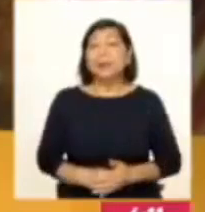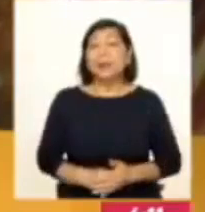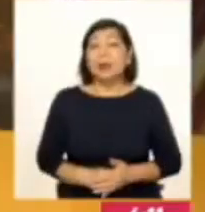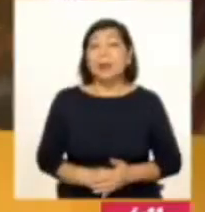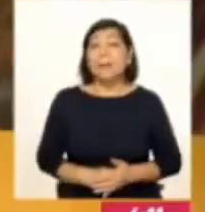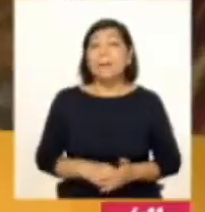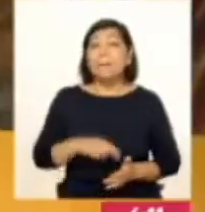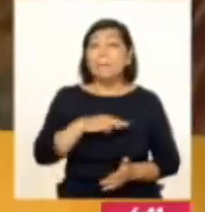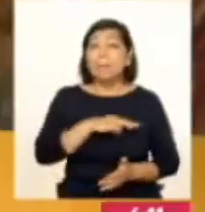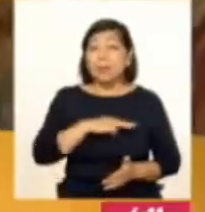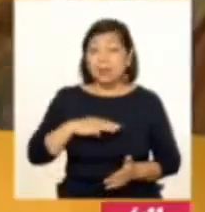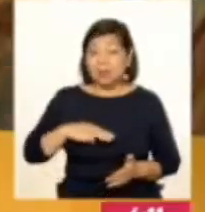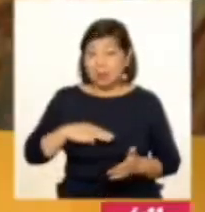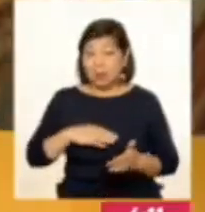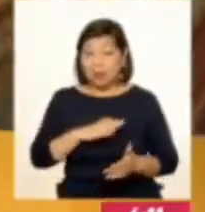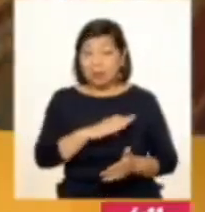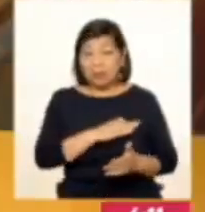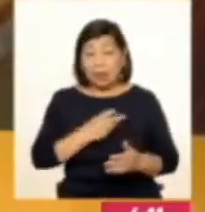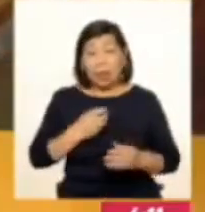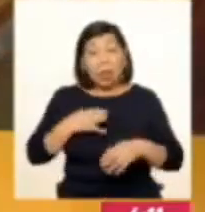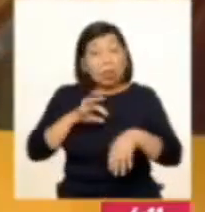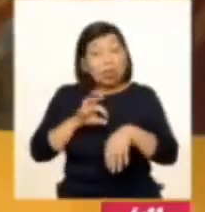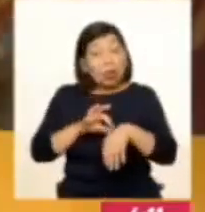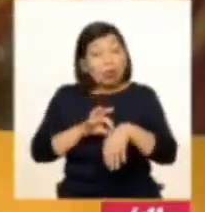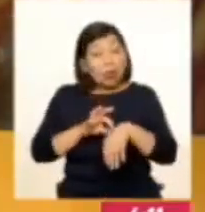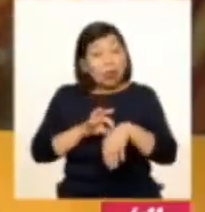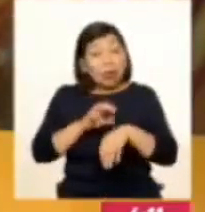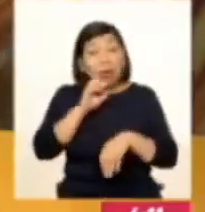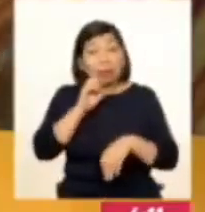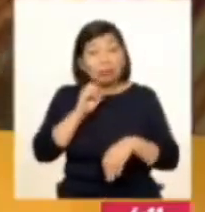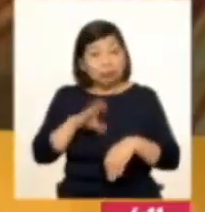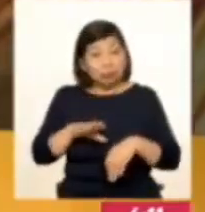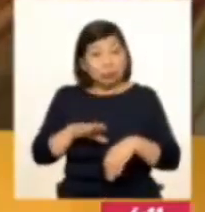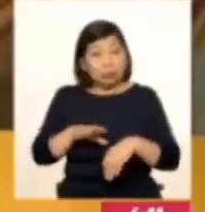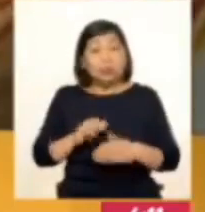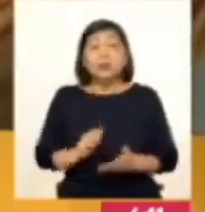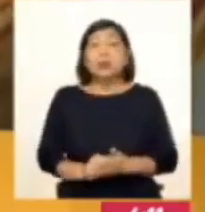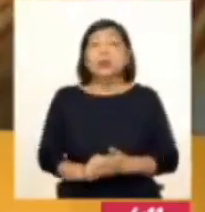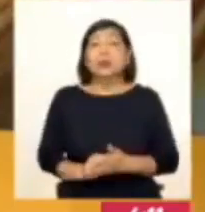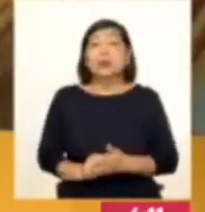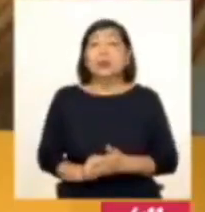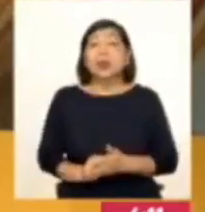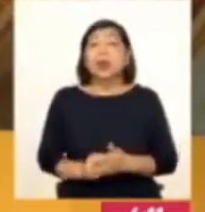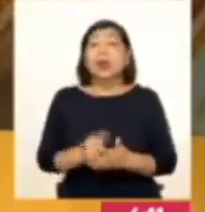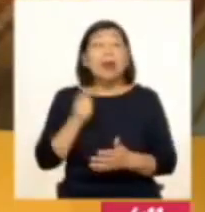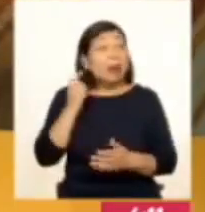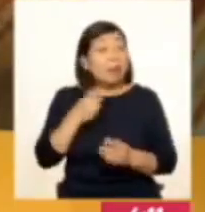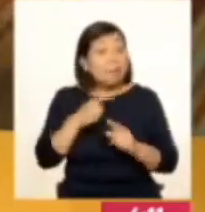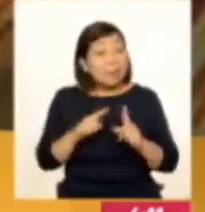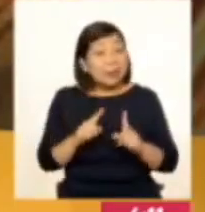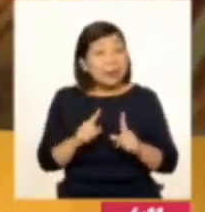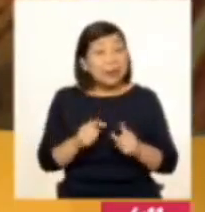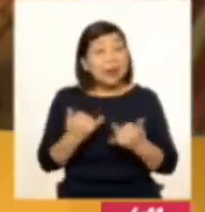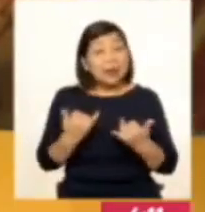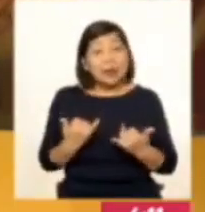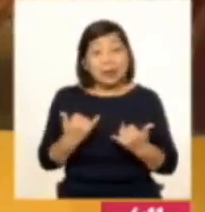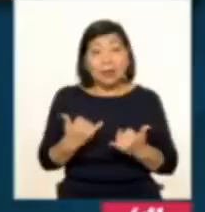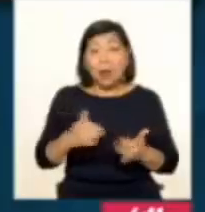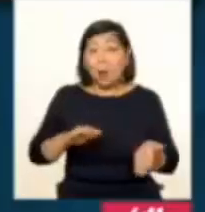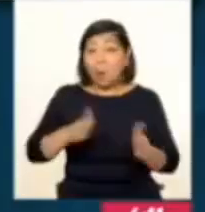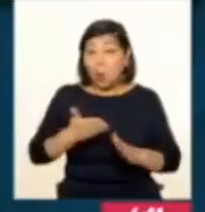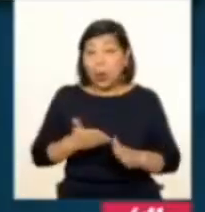El Ministerio Público informó que, de acuerdo a la necropsia médico-legal realizada por la Unidad de Tanatología Forense de Lima, la